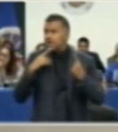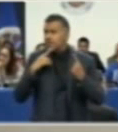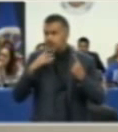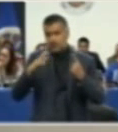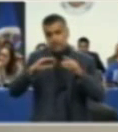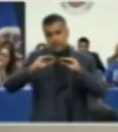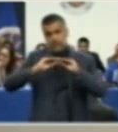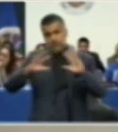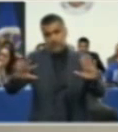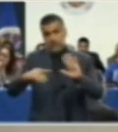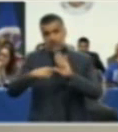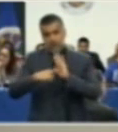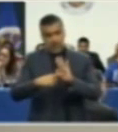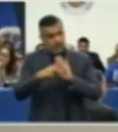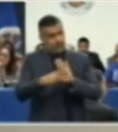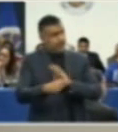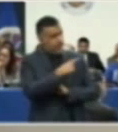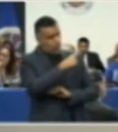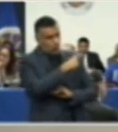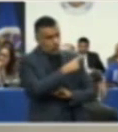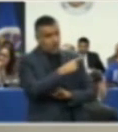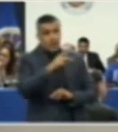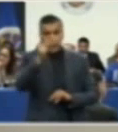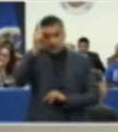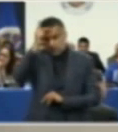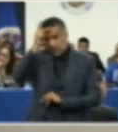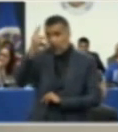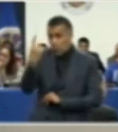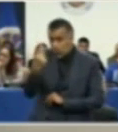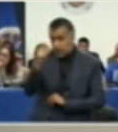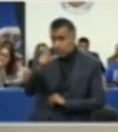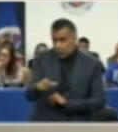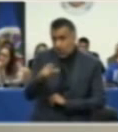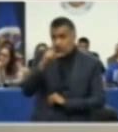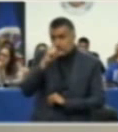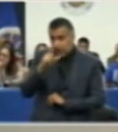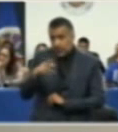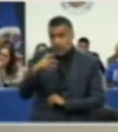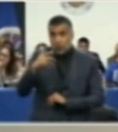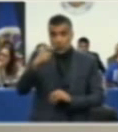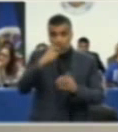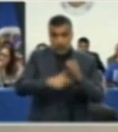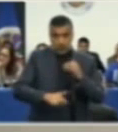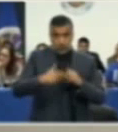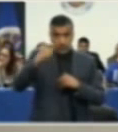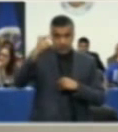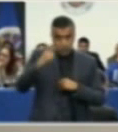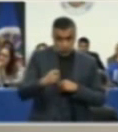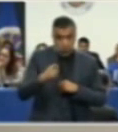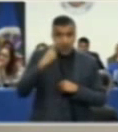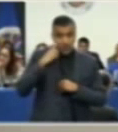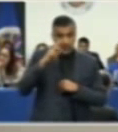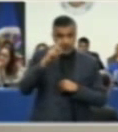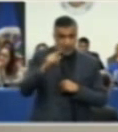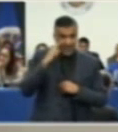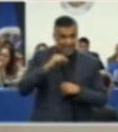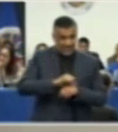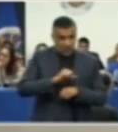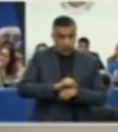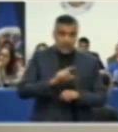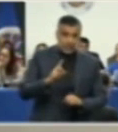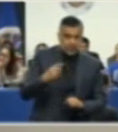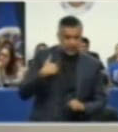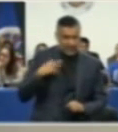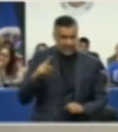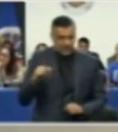quedado ejemplificada en el video. En el Perú, para que una persona pueda cobrar una pensión por orfandad, por incapacidad para el trabajo, si